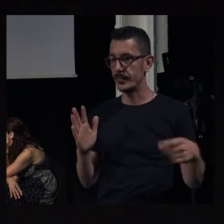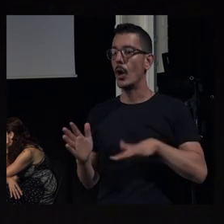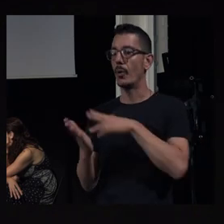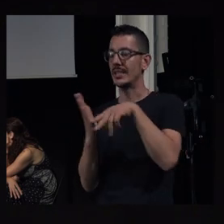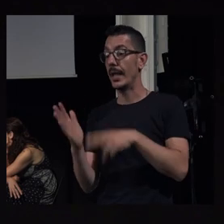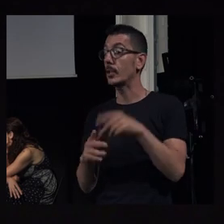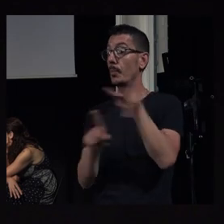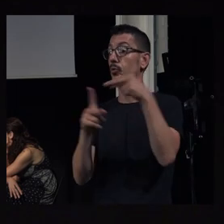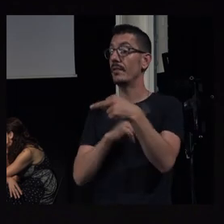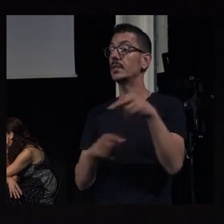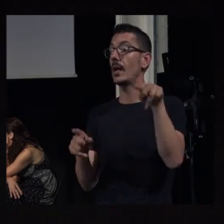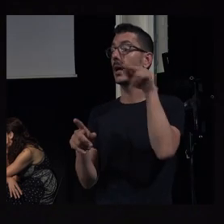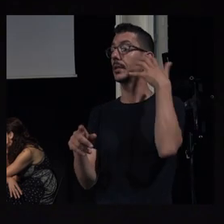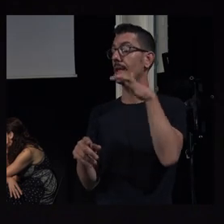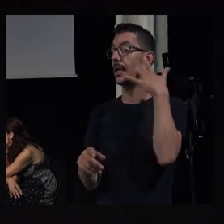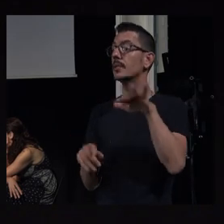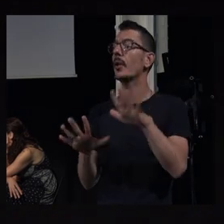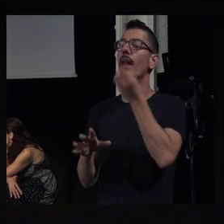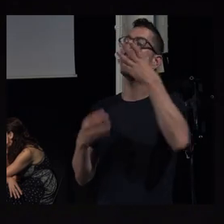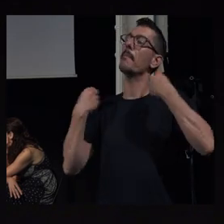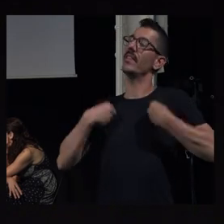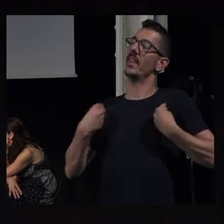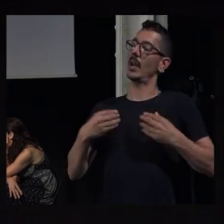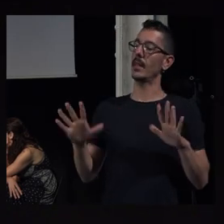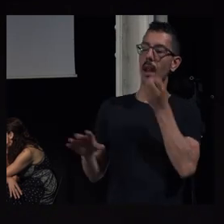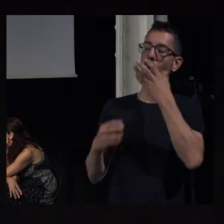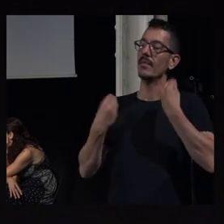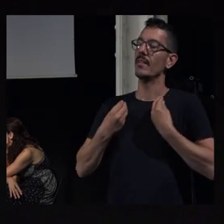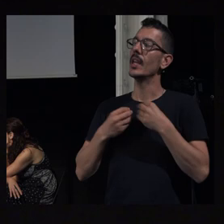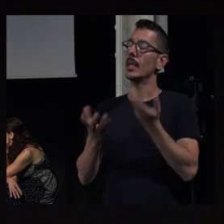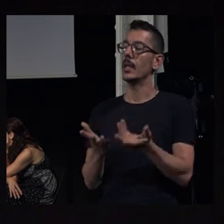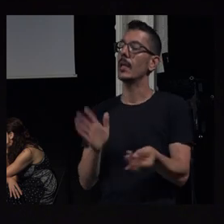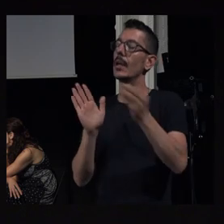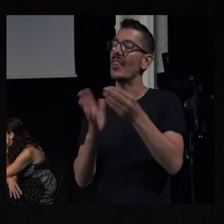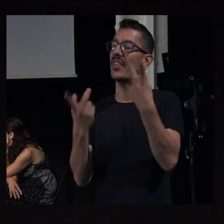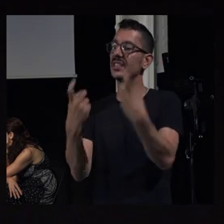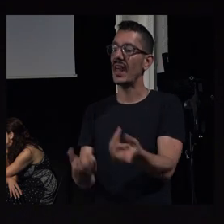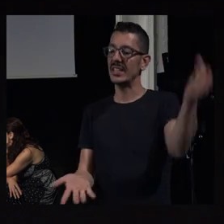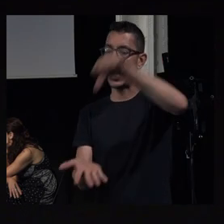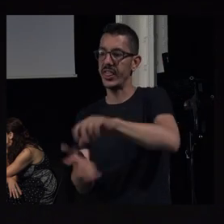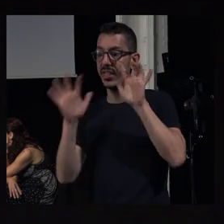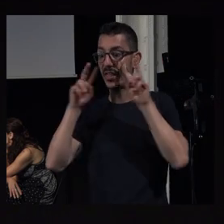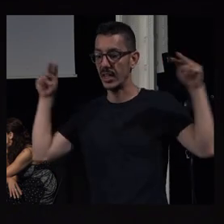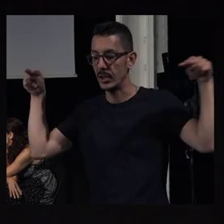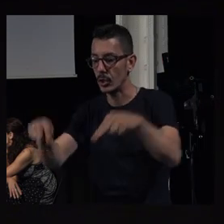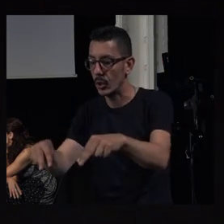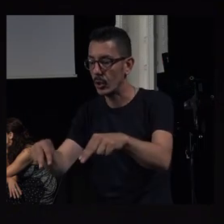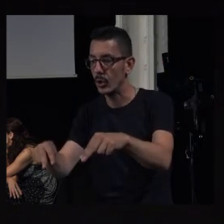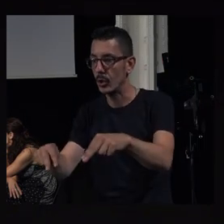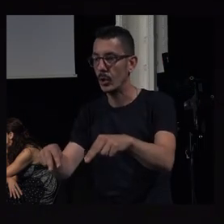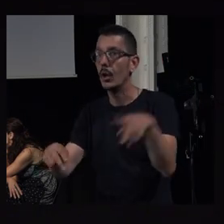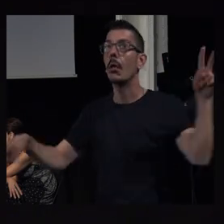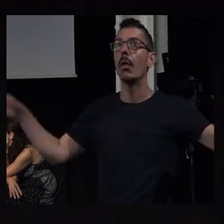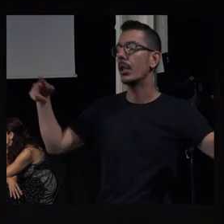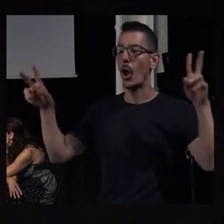perspectiva queer, pero desde el buen vivir. Desde el buen vivir y poniendo las necesidades en el centro. Entonces, ¿qué pasa cuando tú haces una